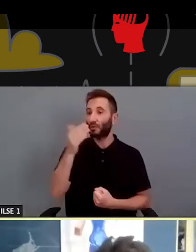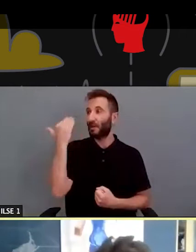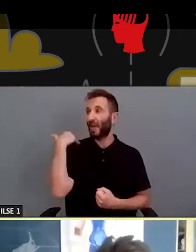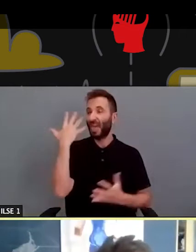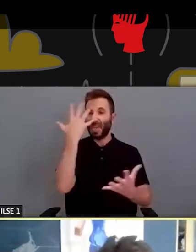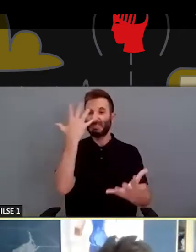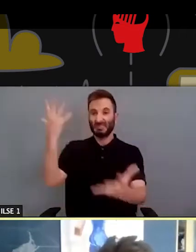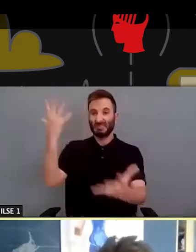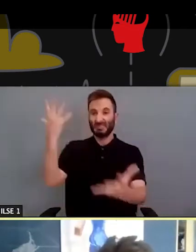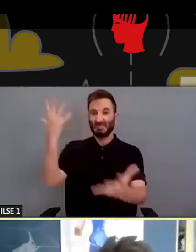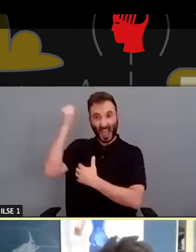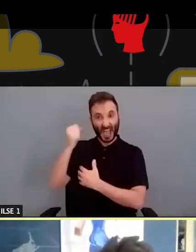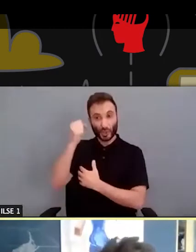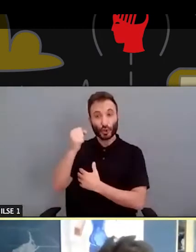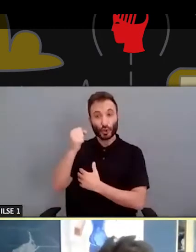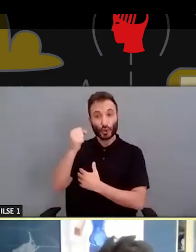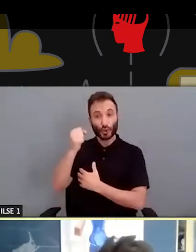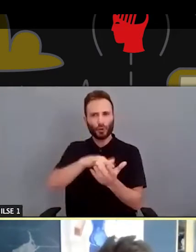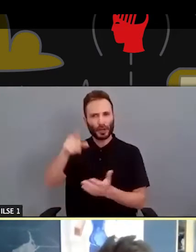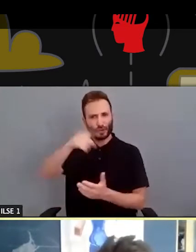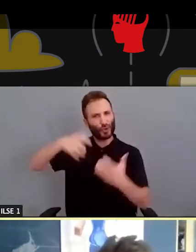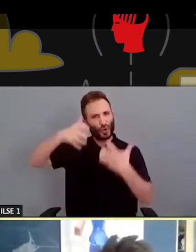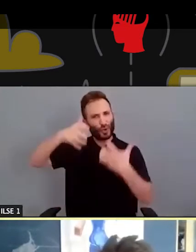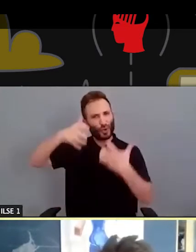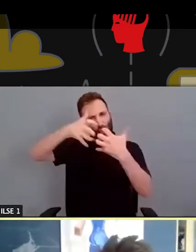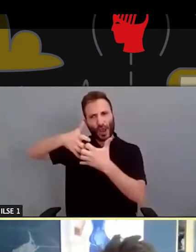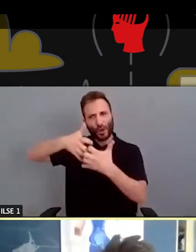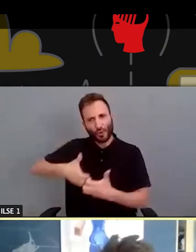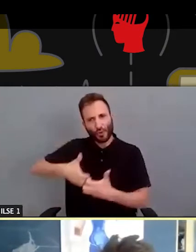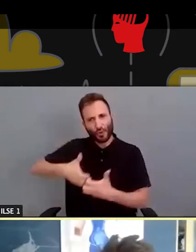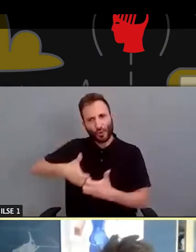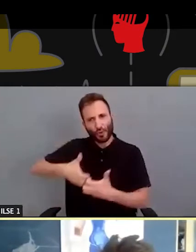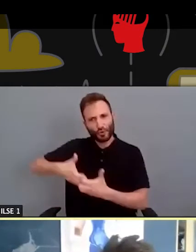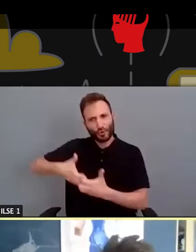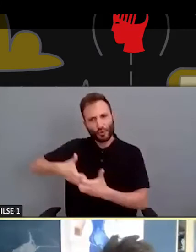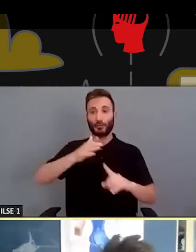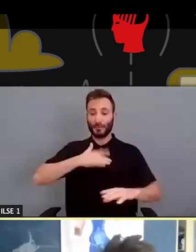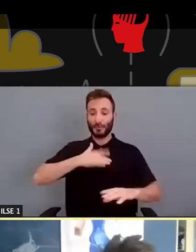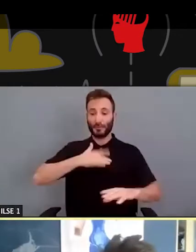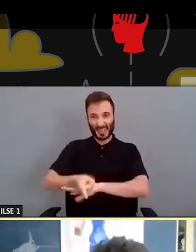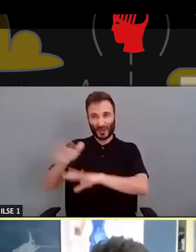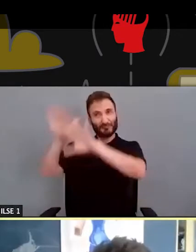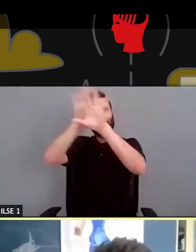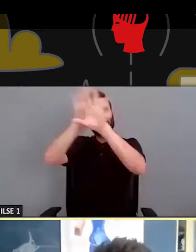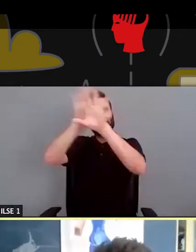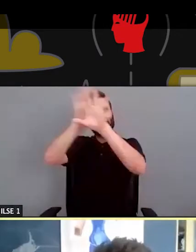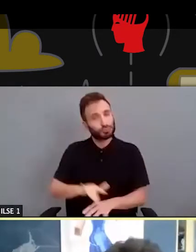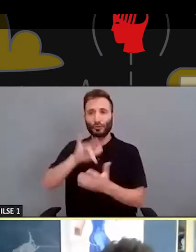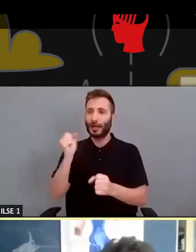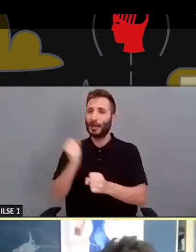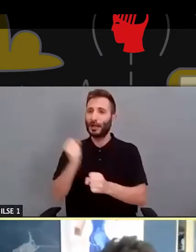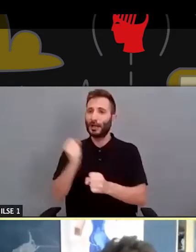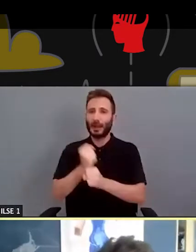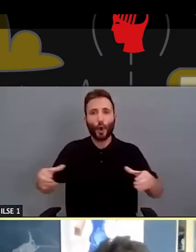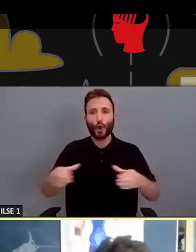años tuvimos que luchar bastante para convencer a nuestra dirección que el trabajo con los colectivos de personas